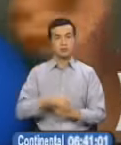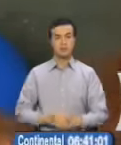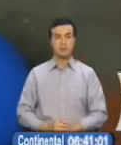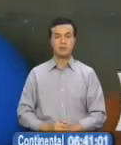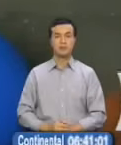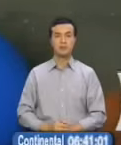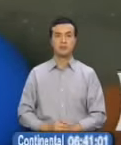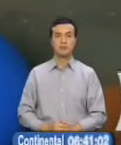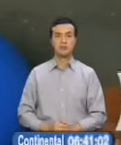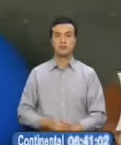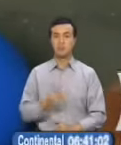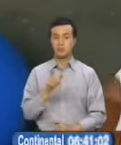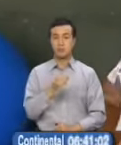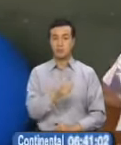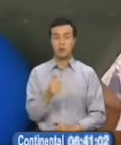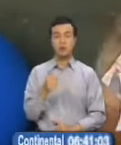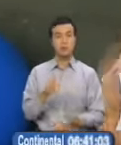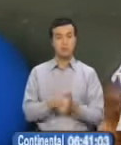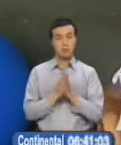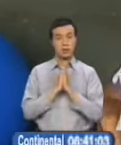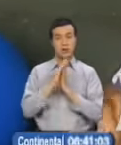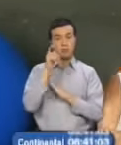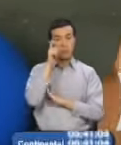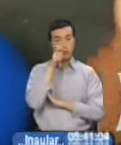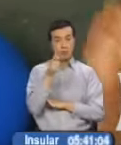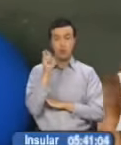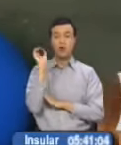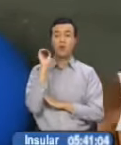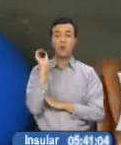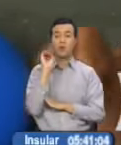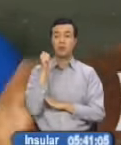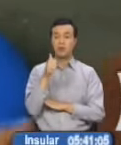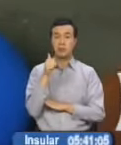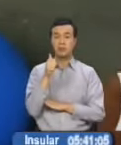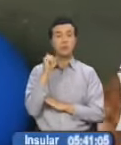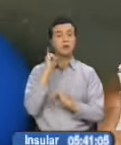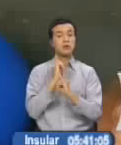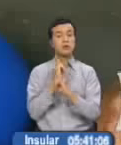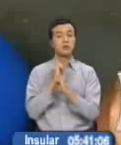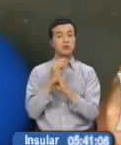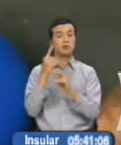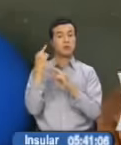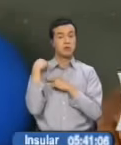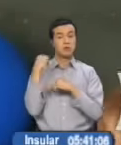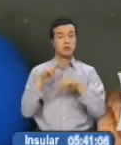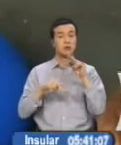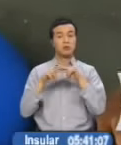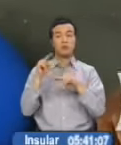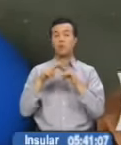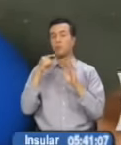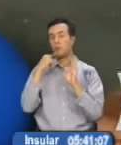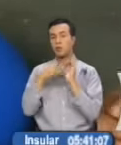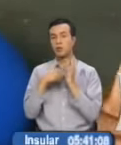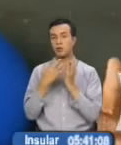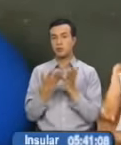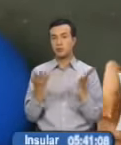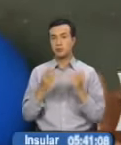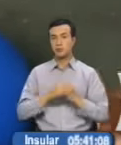viene y nos solicitan que se activen una veeduría, o por la misma institución que va a ejecutar. En este caso, por